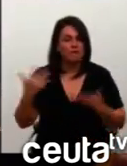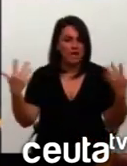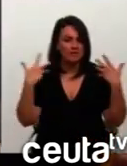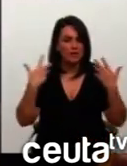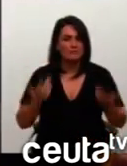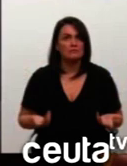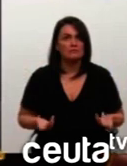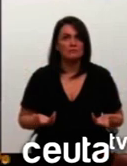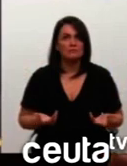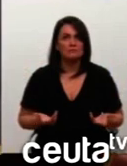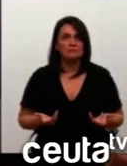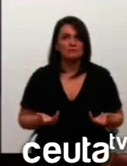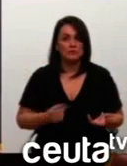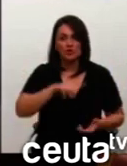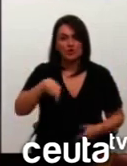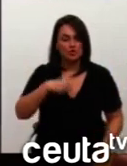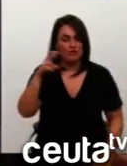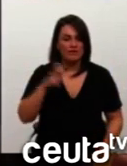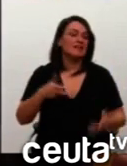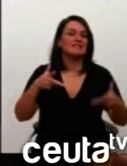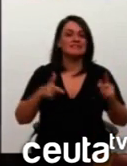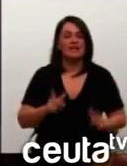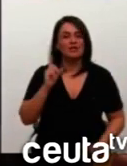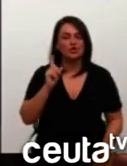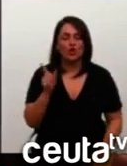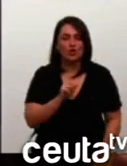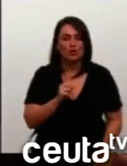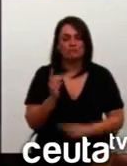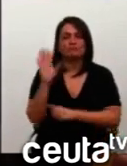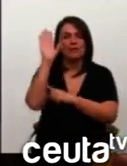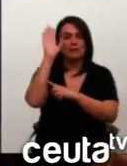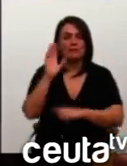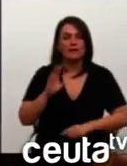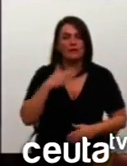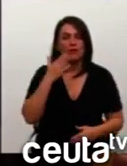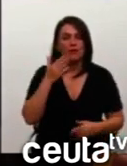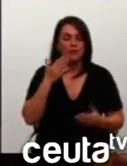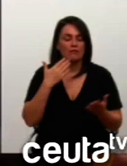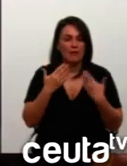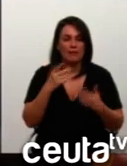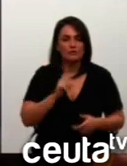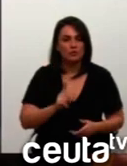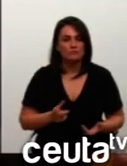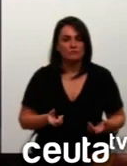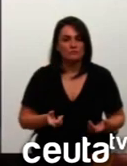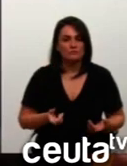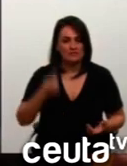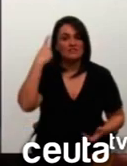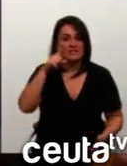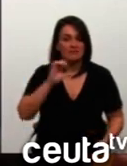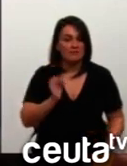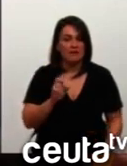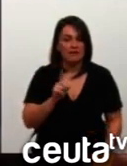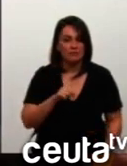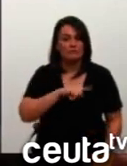venimos solamente a sentarnos o a pasar el rato o a levantar la mano. Y creo que usted sabe que no es cierto. Algunos echamos unas cuantas